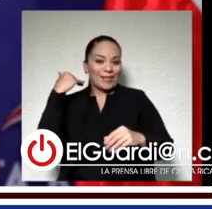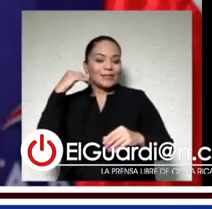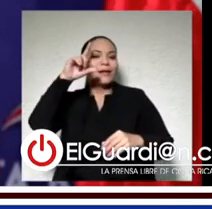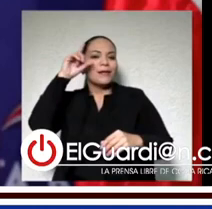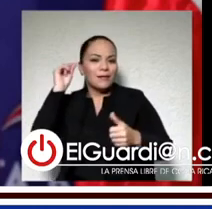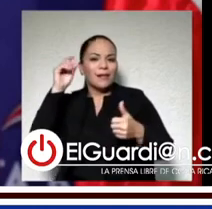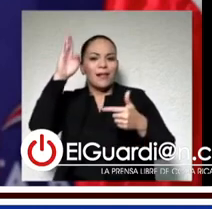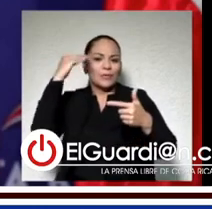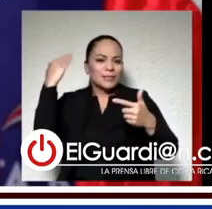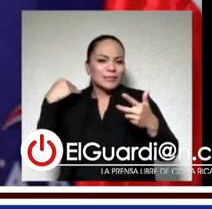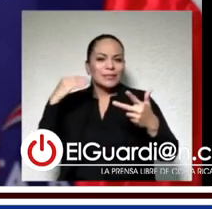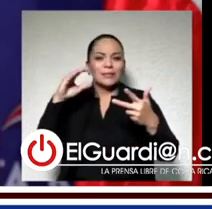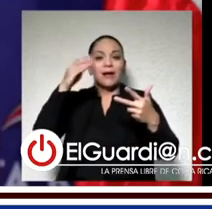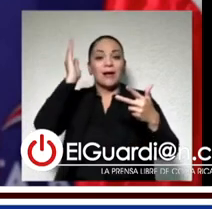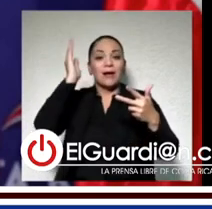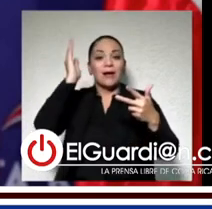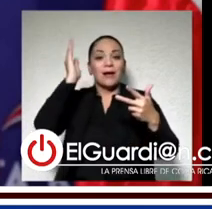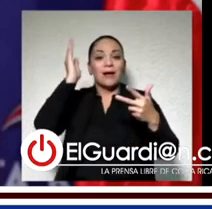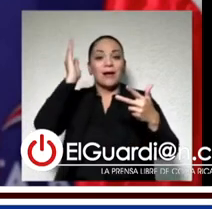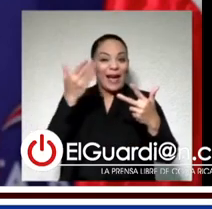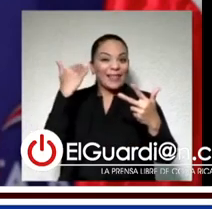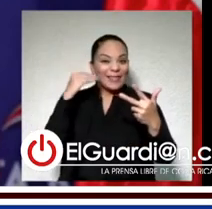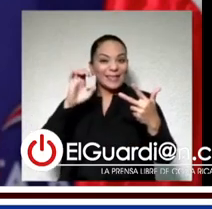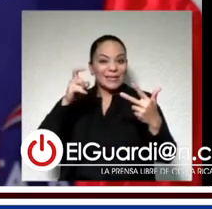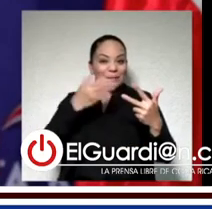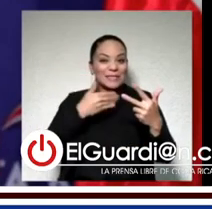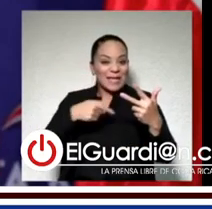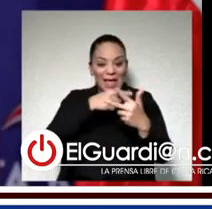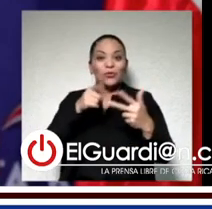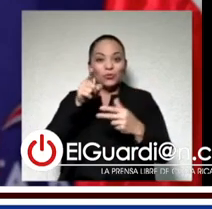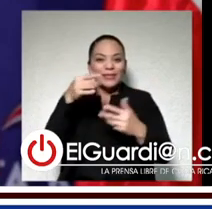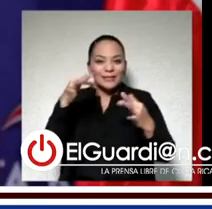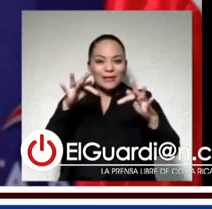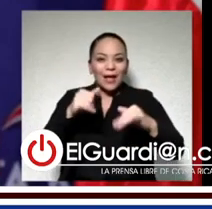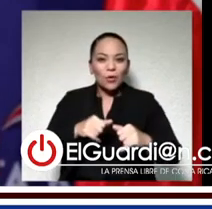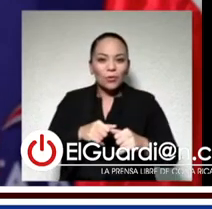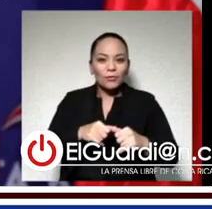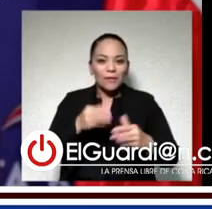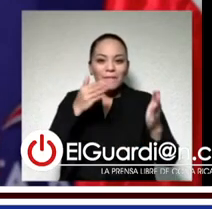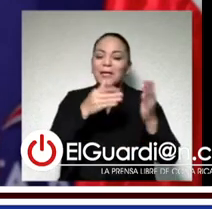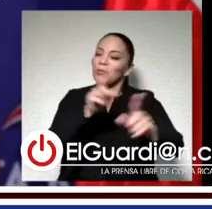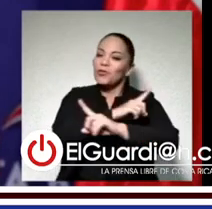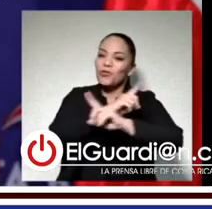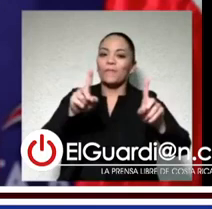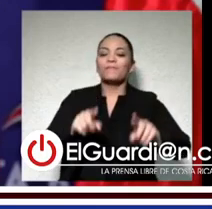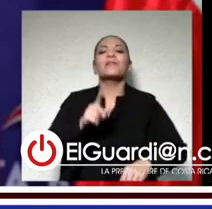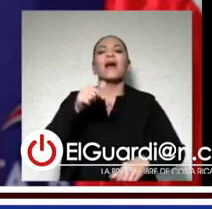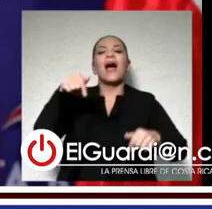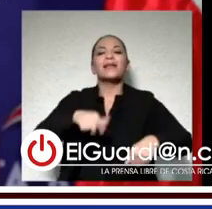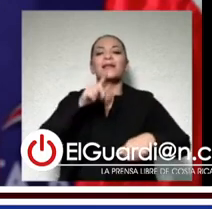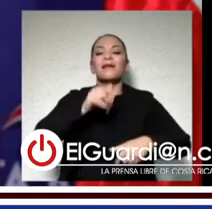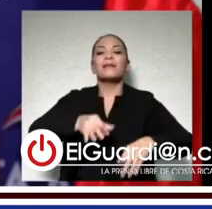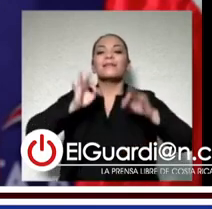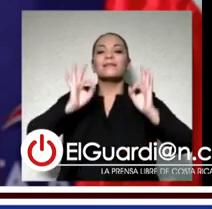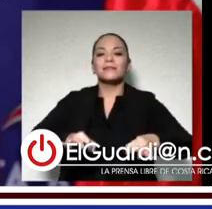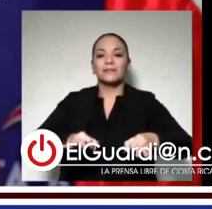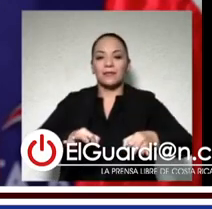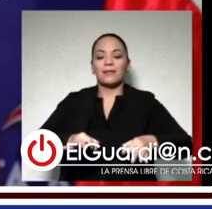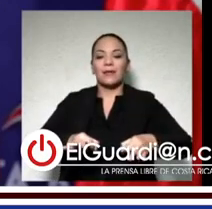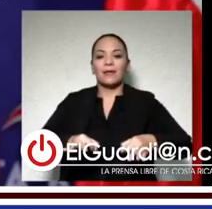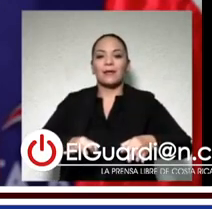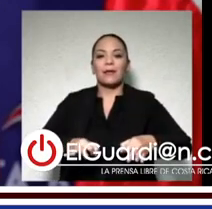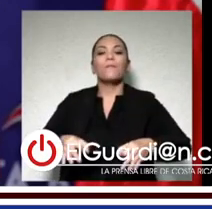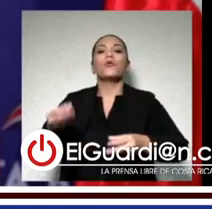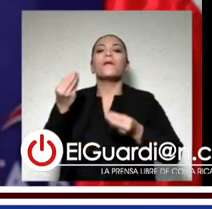Laura Chinchilla. ¿Saben qué? Ni a eso llegan. Aquí el que decide, porque por mí votaron